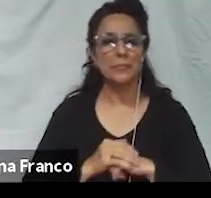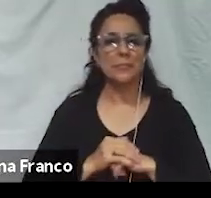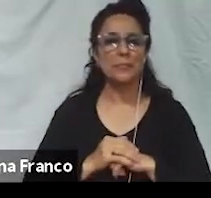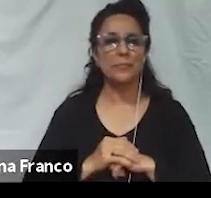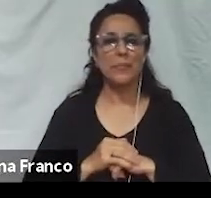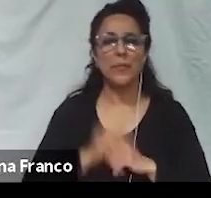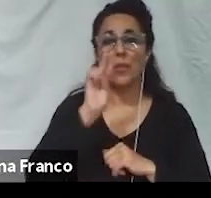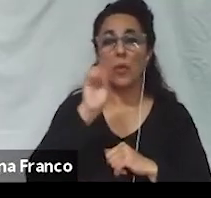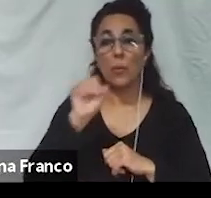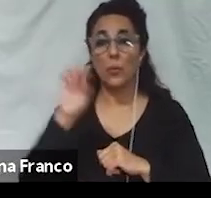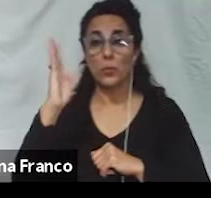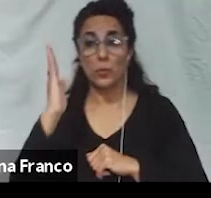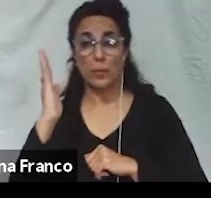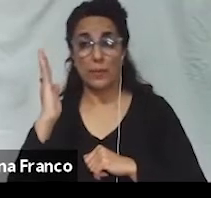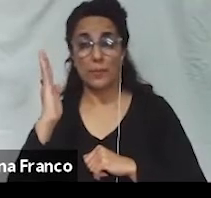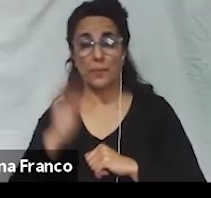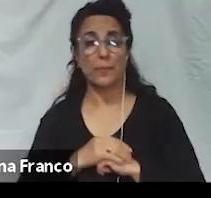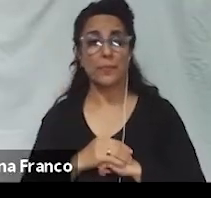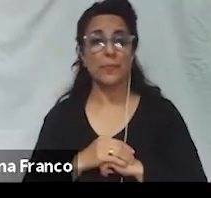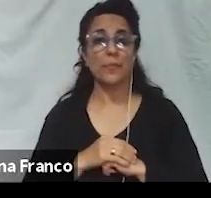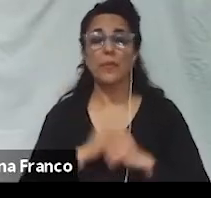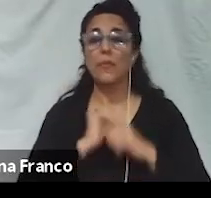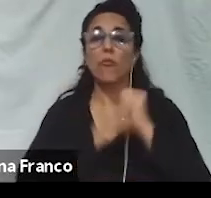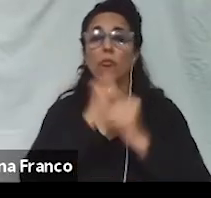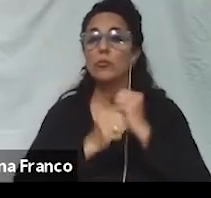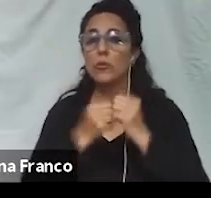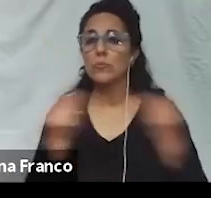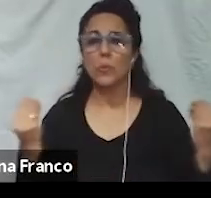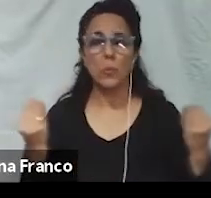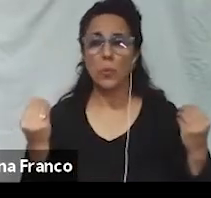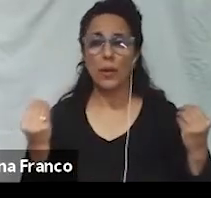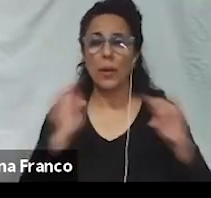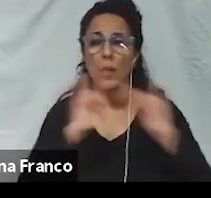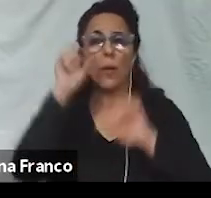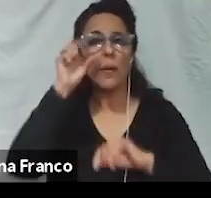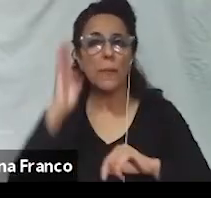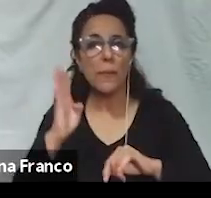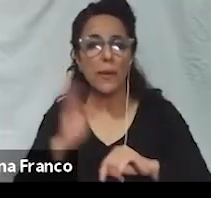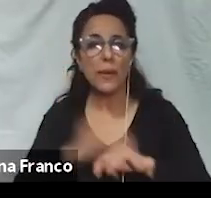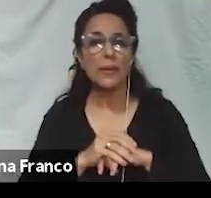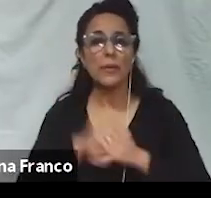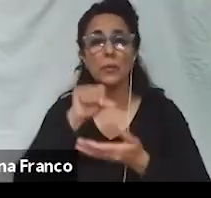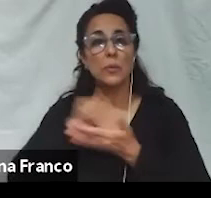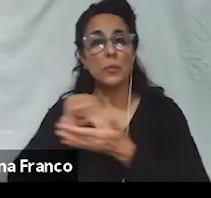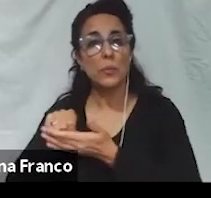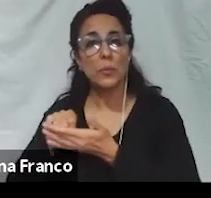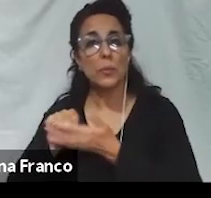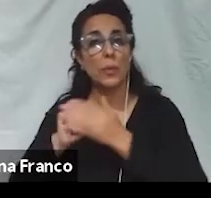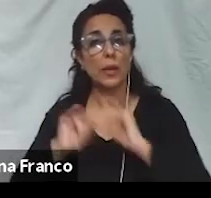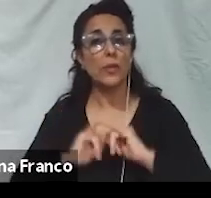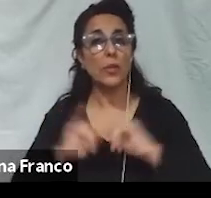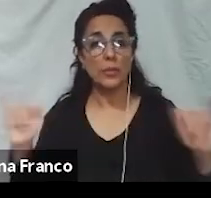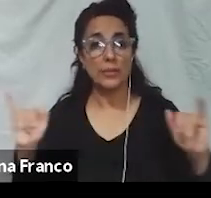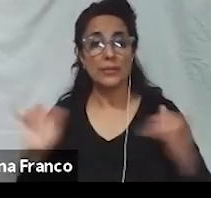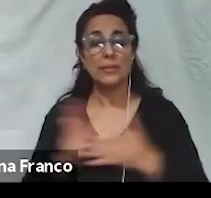En el paso 2.b tenemos que identificar qué funcionalidad tiene el sitio web. Si es un sitio web de noticias,